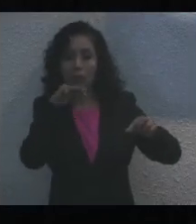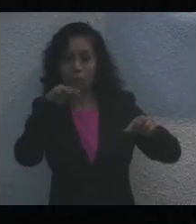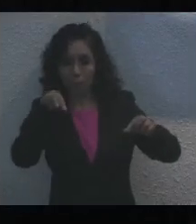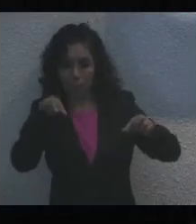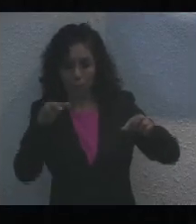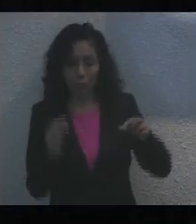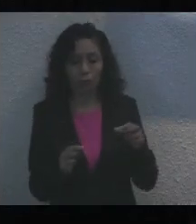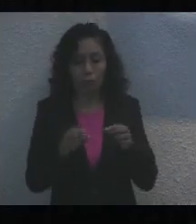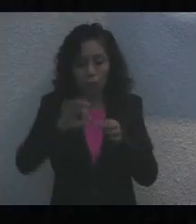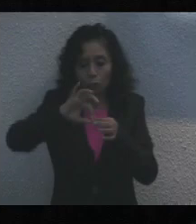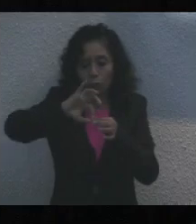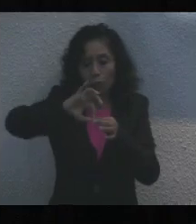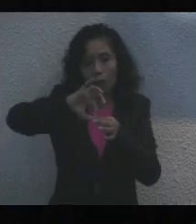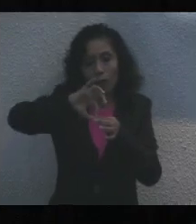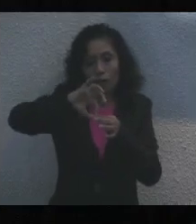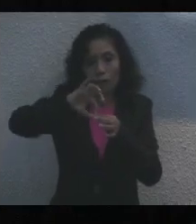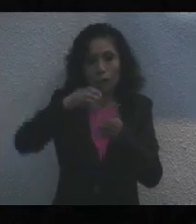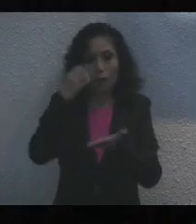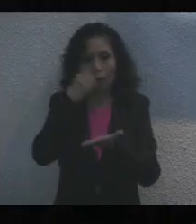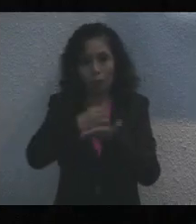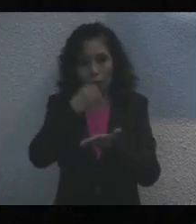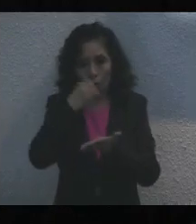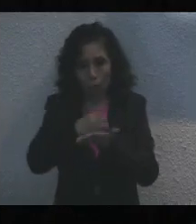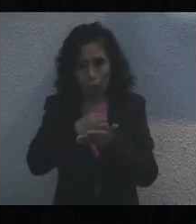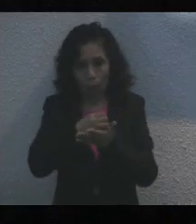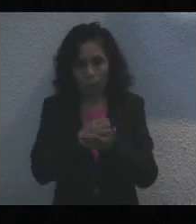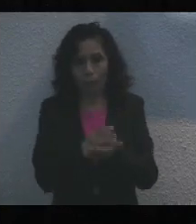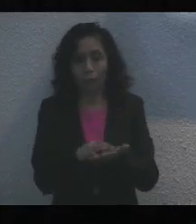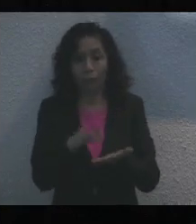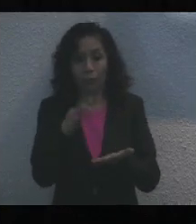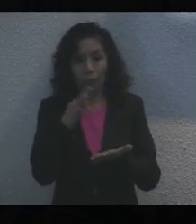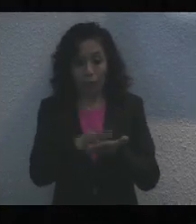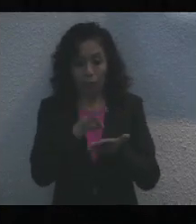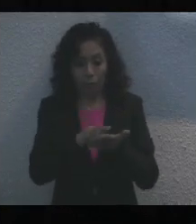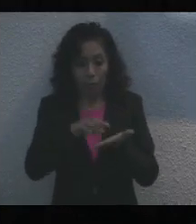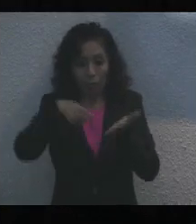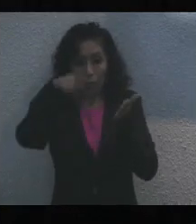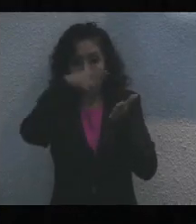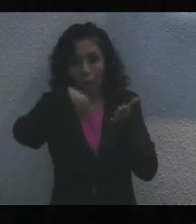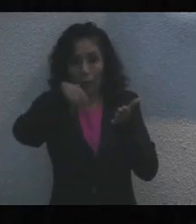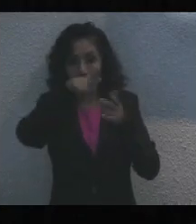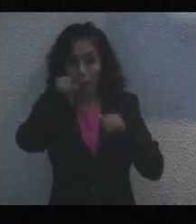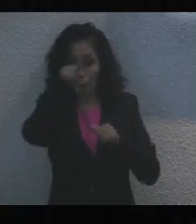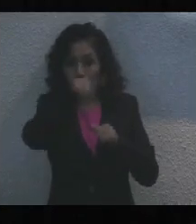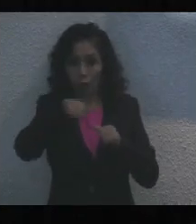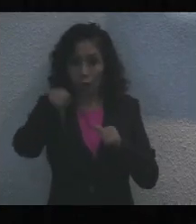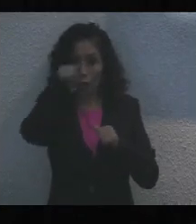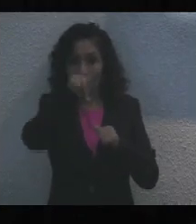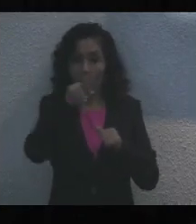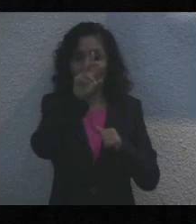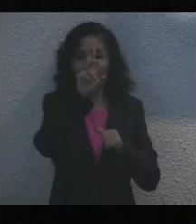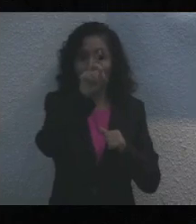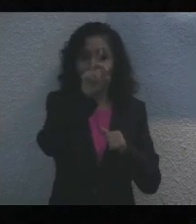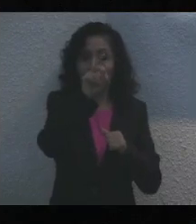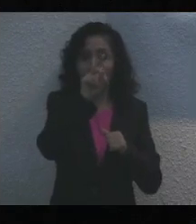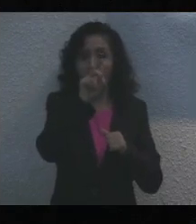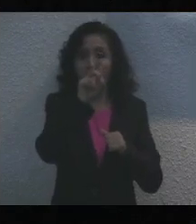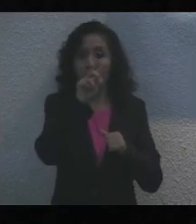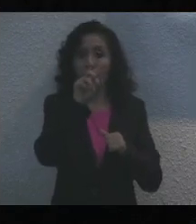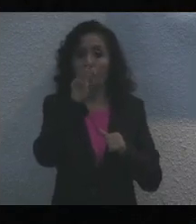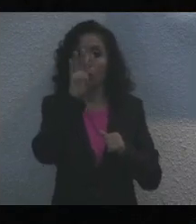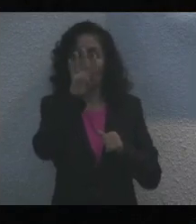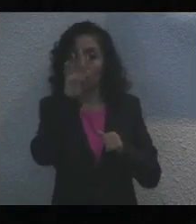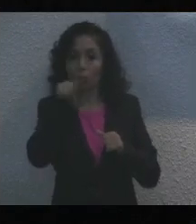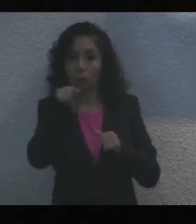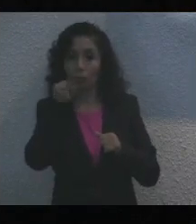18 quilates que portará la medalla con un diámetro de 34.5 milímetros y un